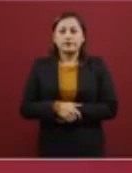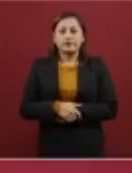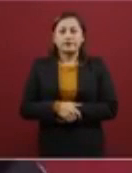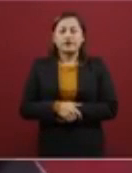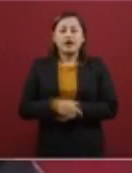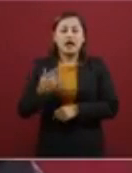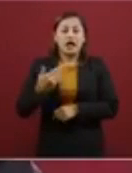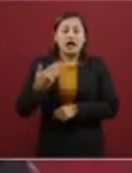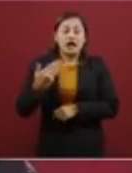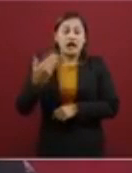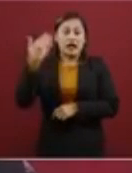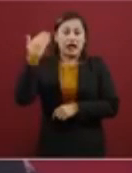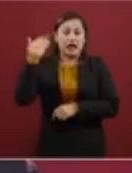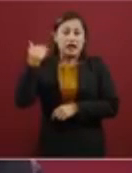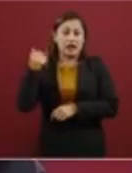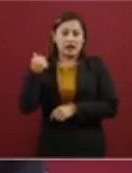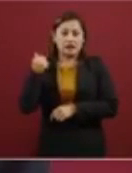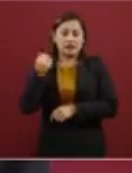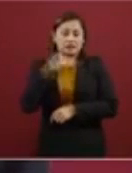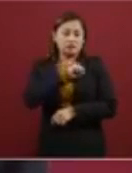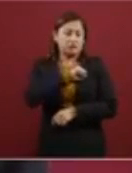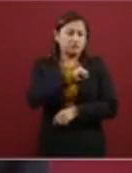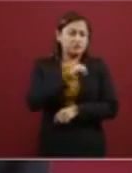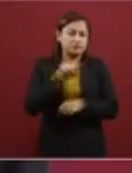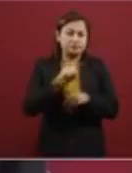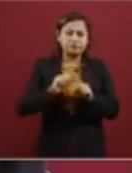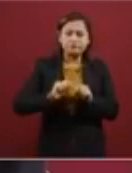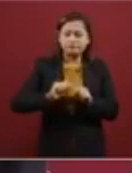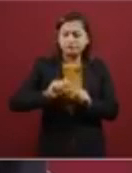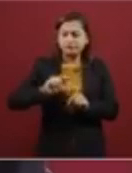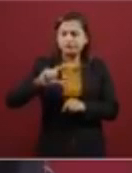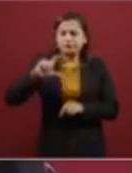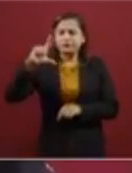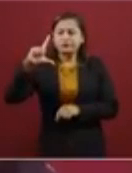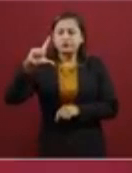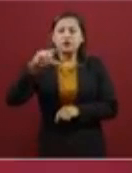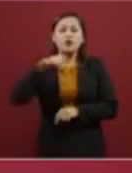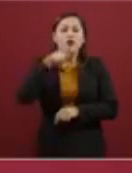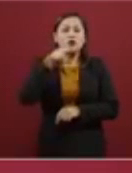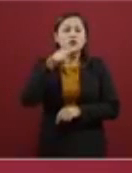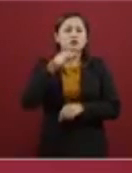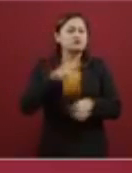la violencia al mismo tiempo que creció la corrupción.